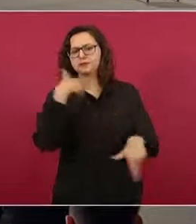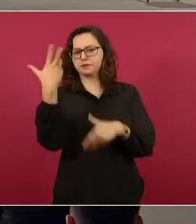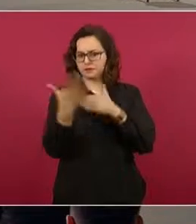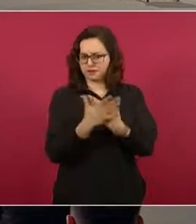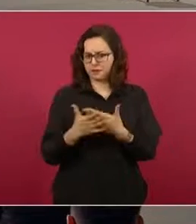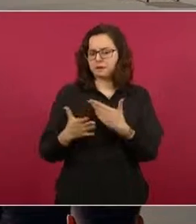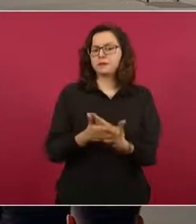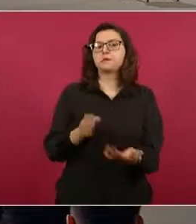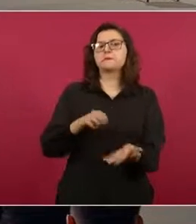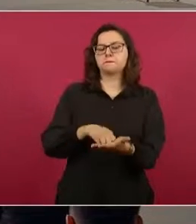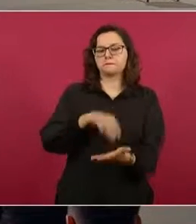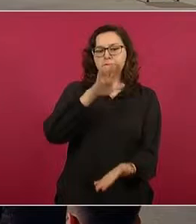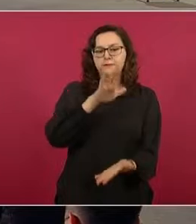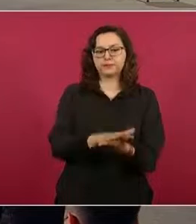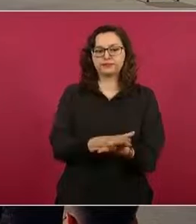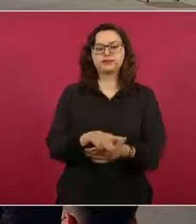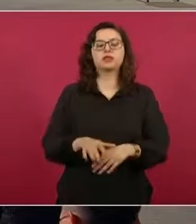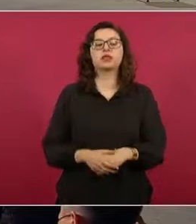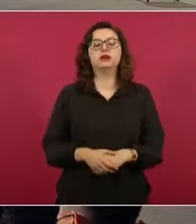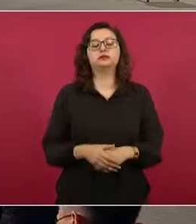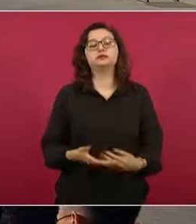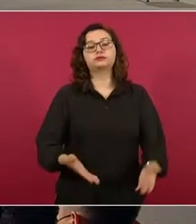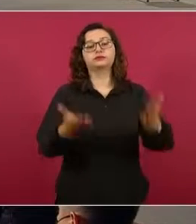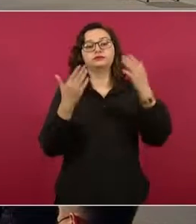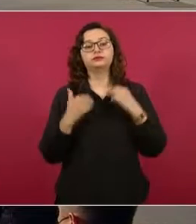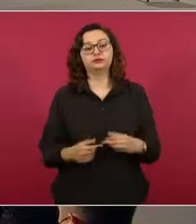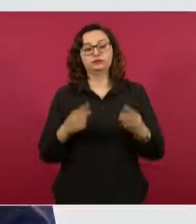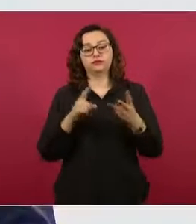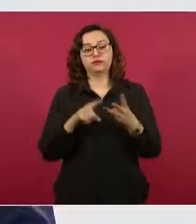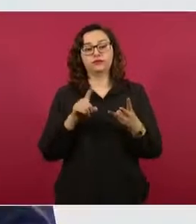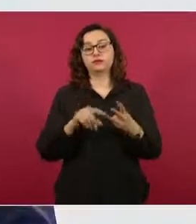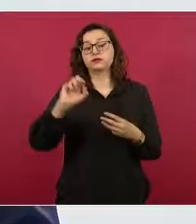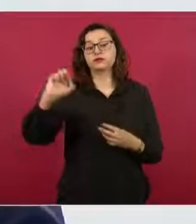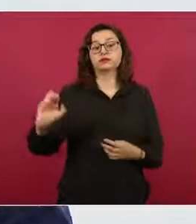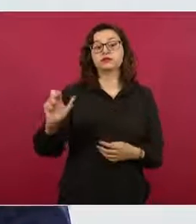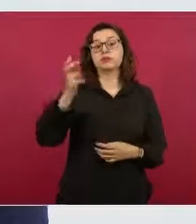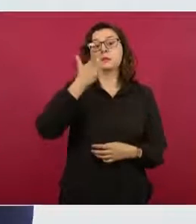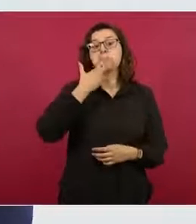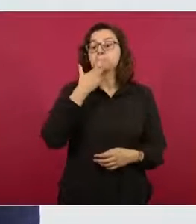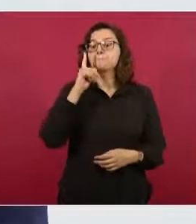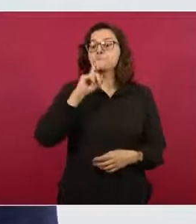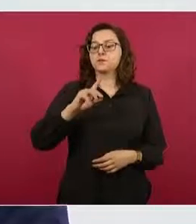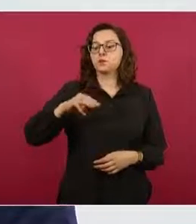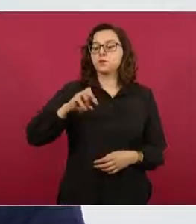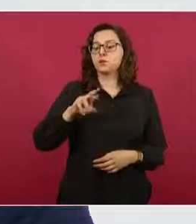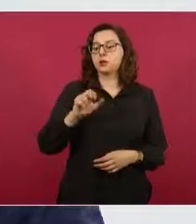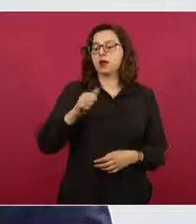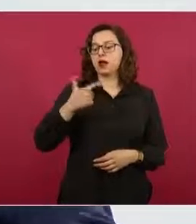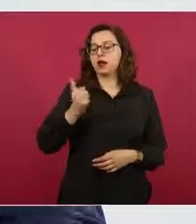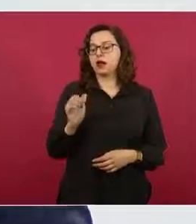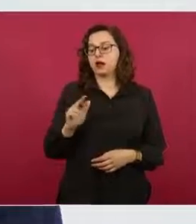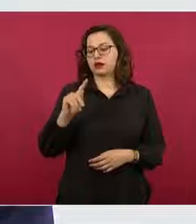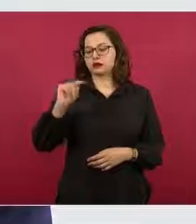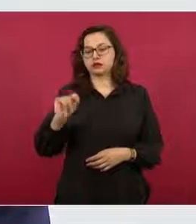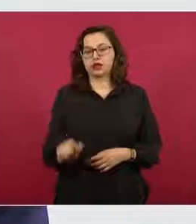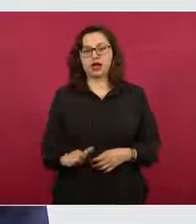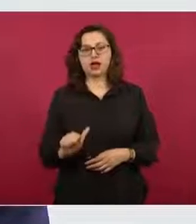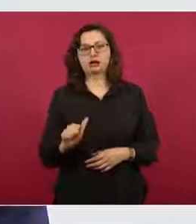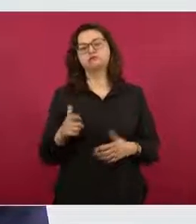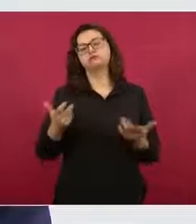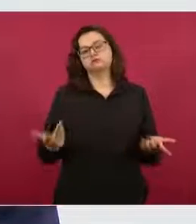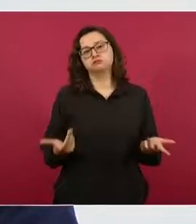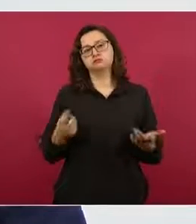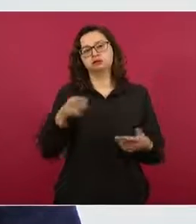federal. Y Margarita Solís Muñoz, en Chihuahua, Chihuahua, no dejó que se colocaran los